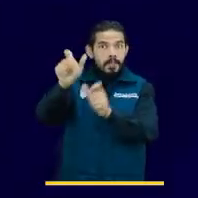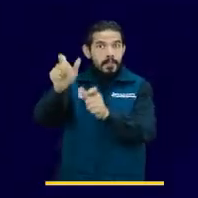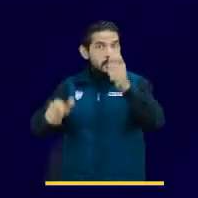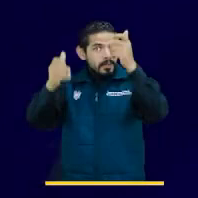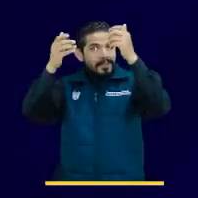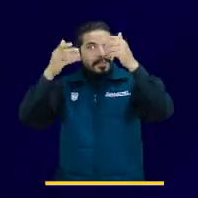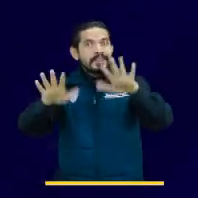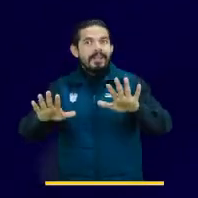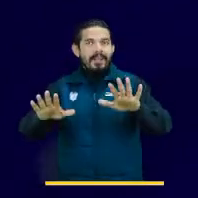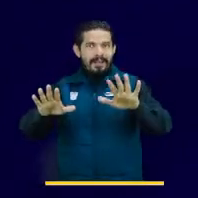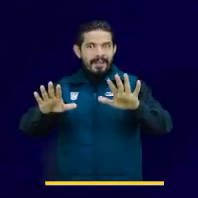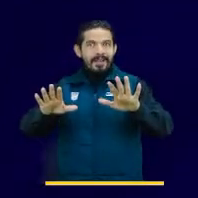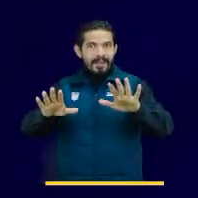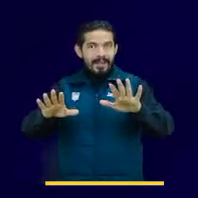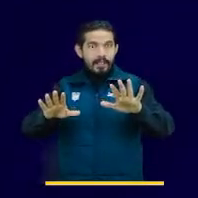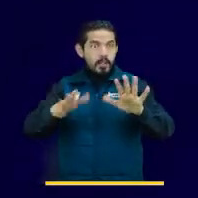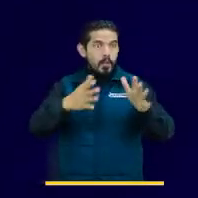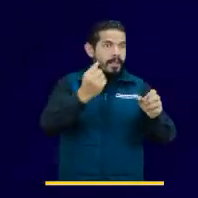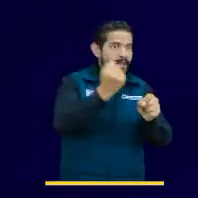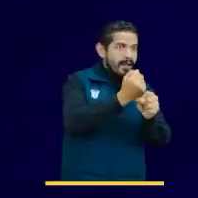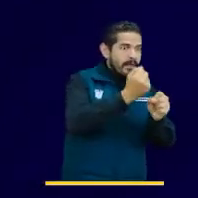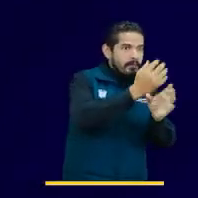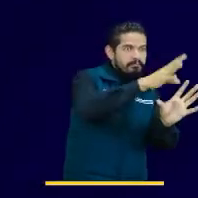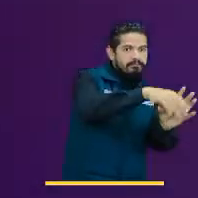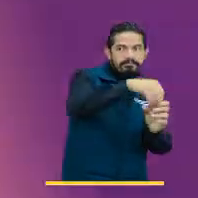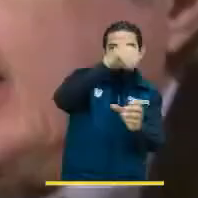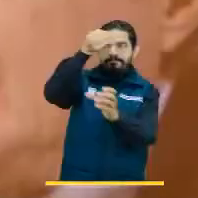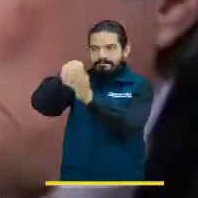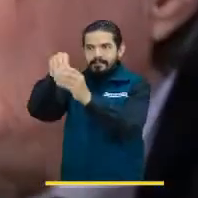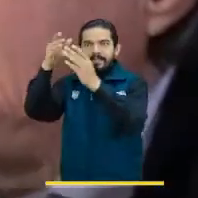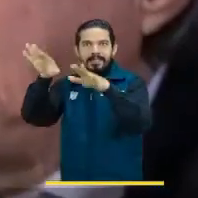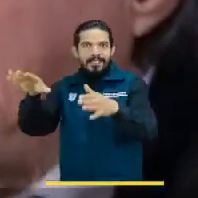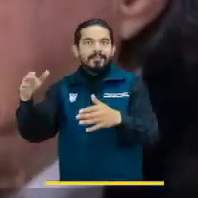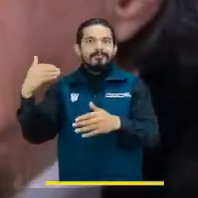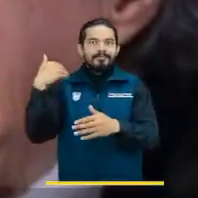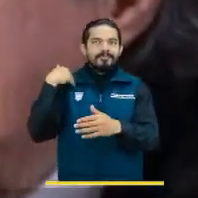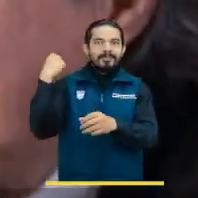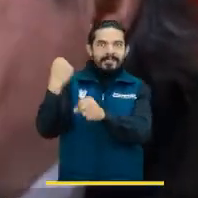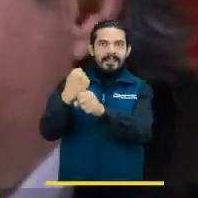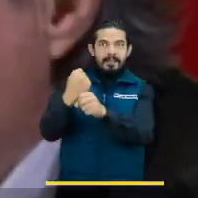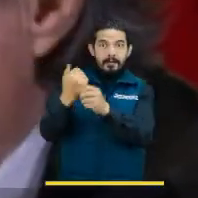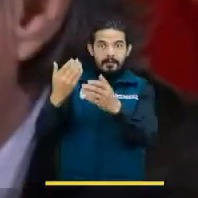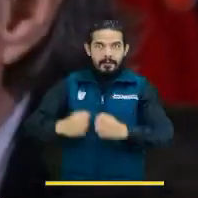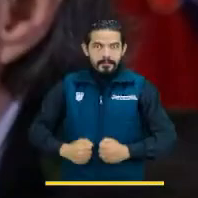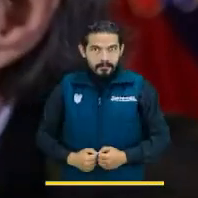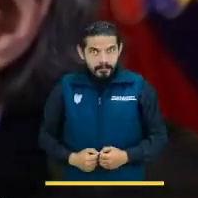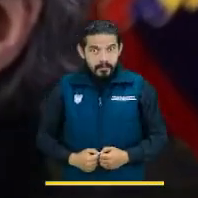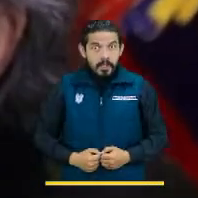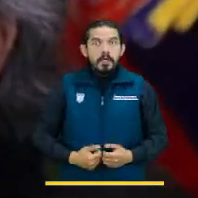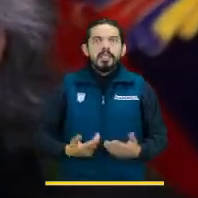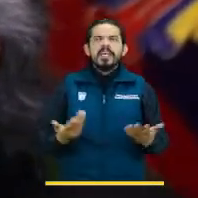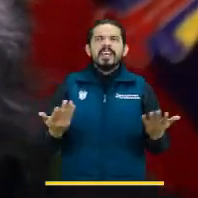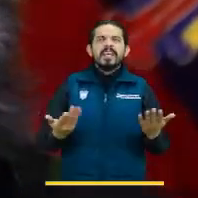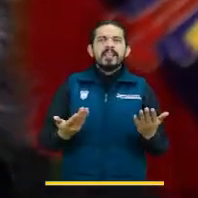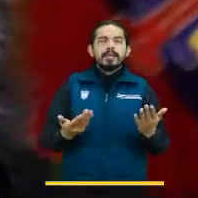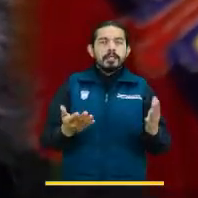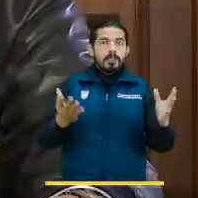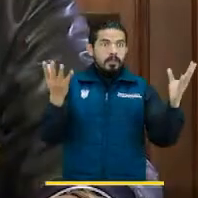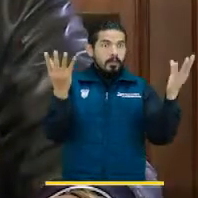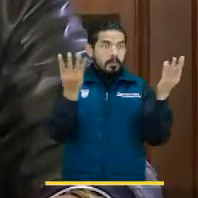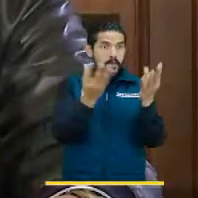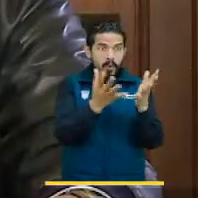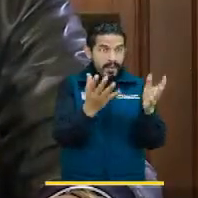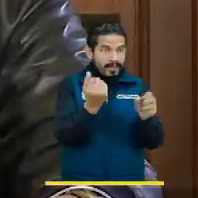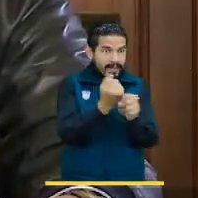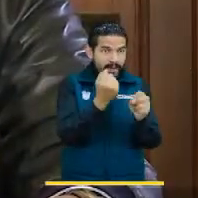personas han salido del desempleo. Tenemos el nivel de desempleo más bajo